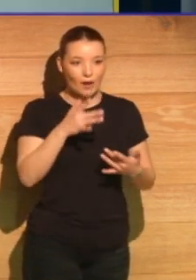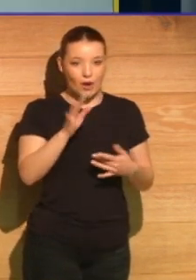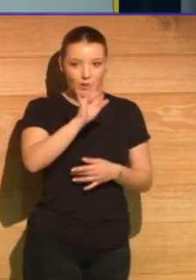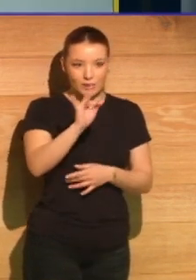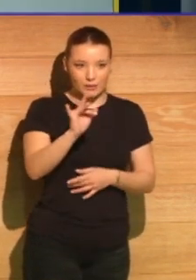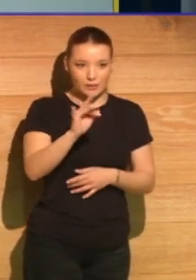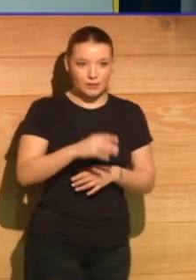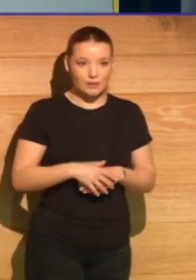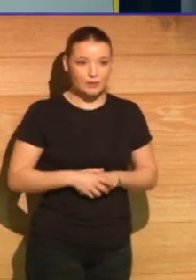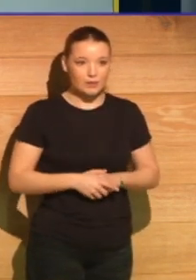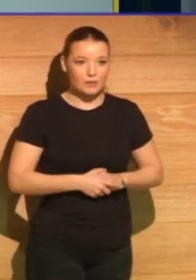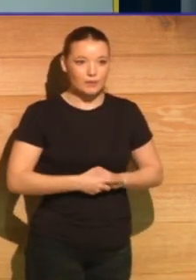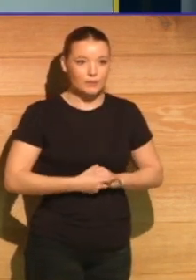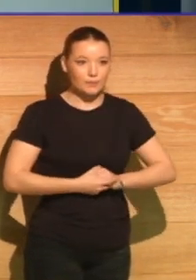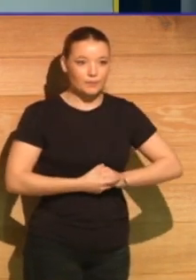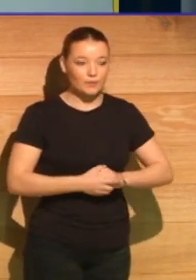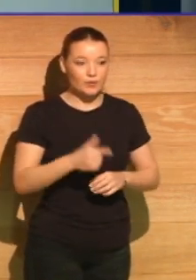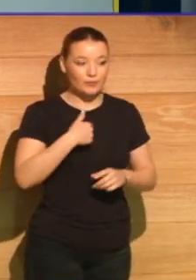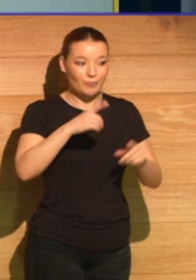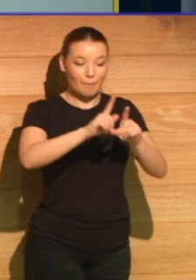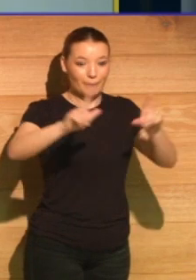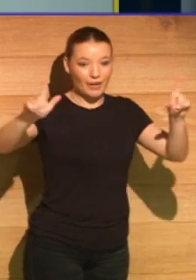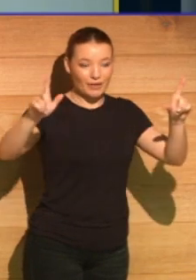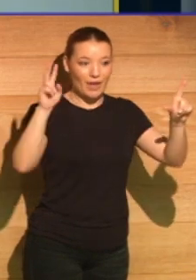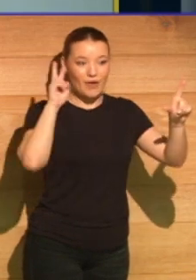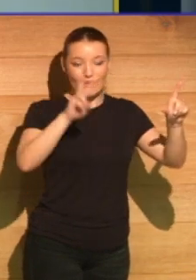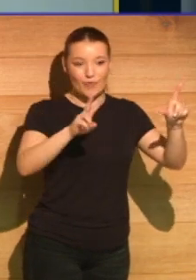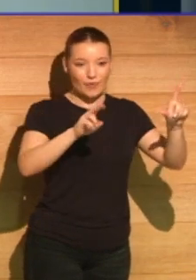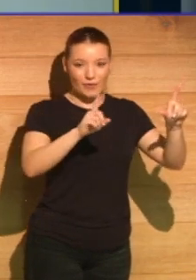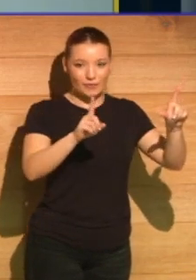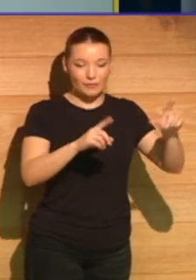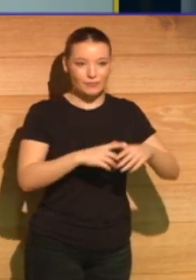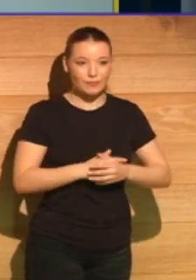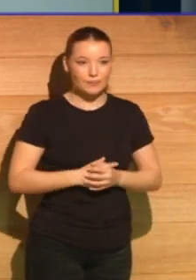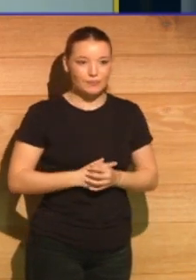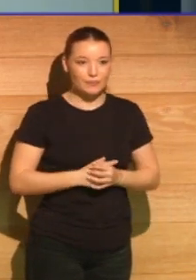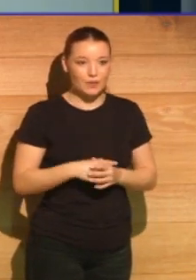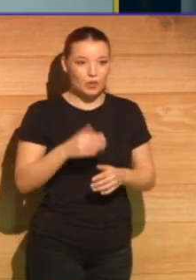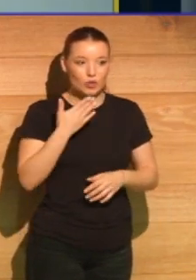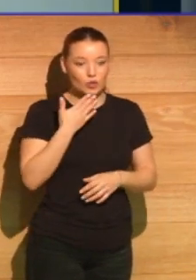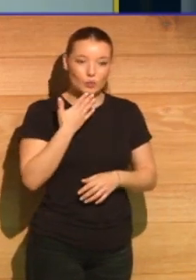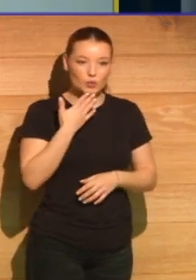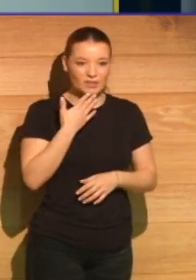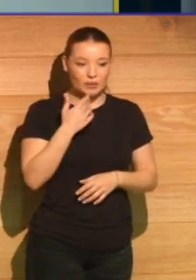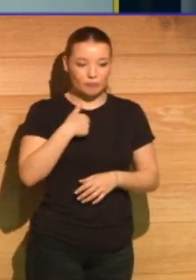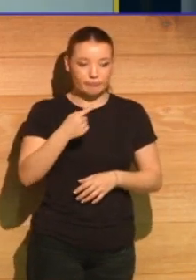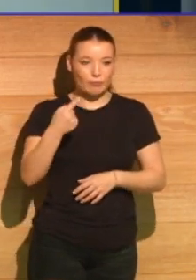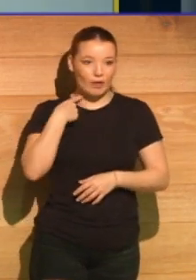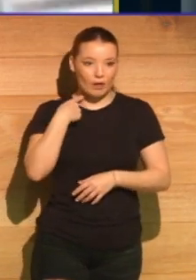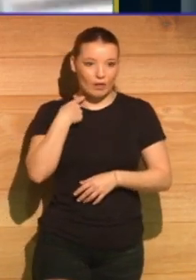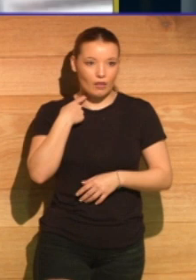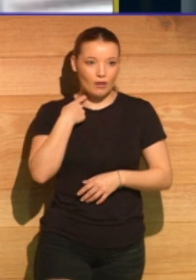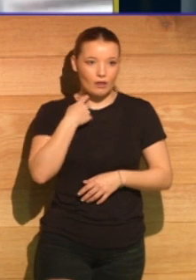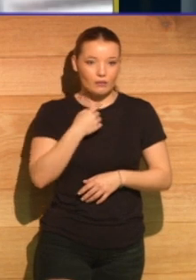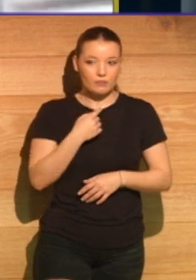Bueno, yo no veo la pantalla. Me sigue diciendo que se ha perdido la conexión de red. Pues a